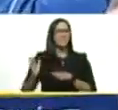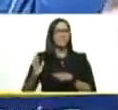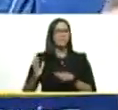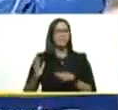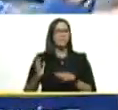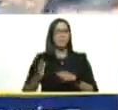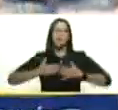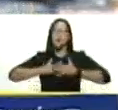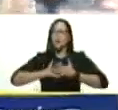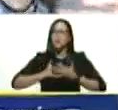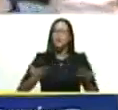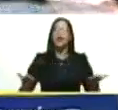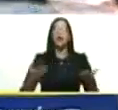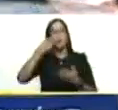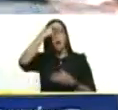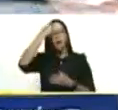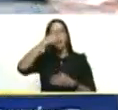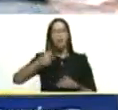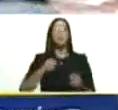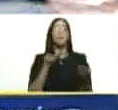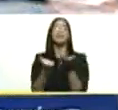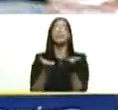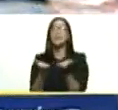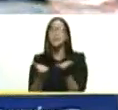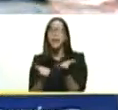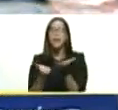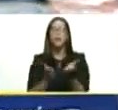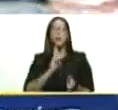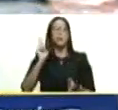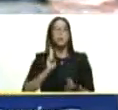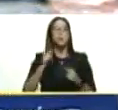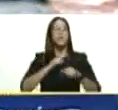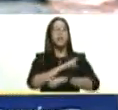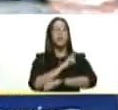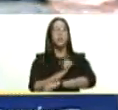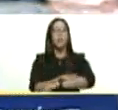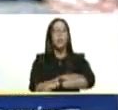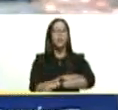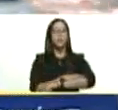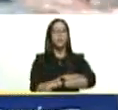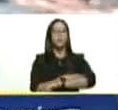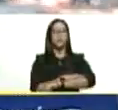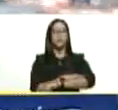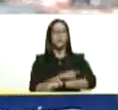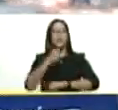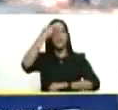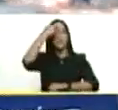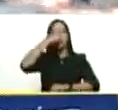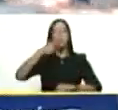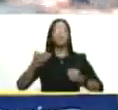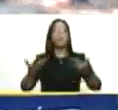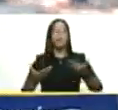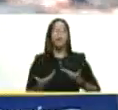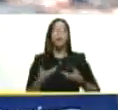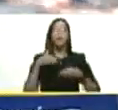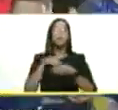los brazos del pueblo para servirlo y utilizar el poder que el pueblo nos ha dado con su